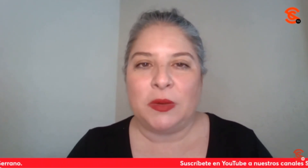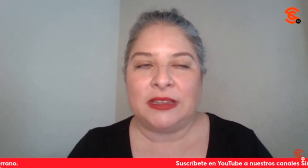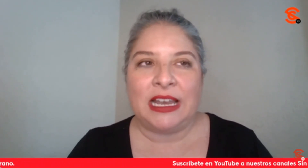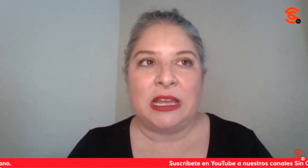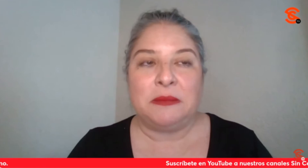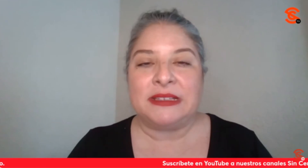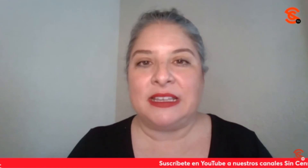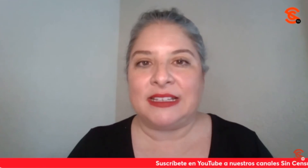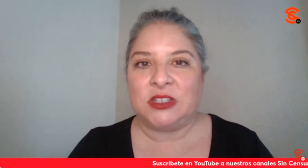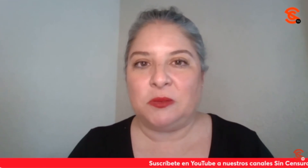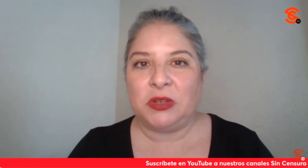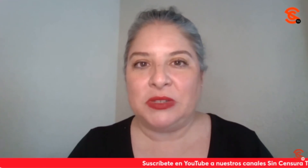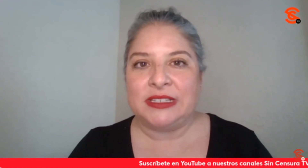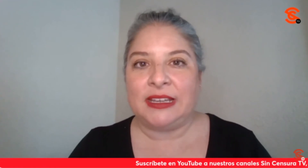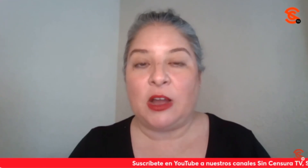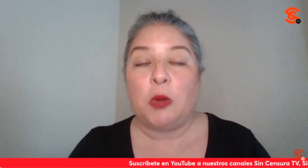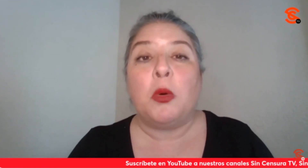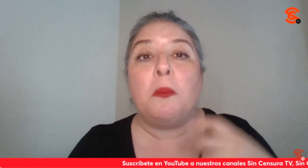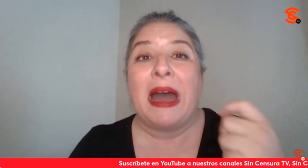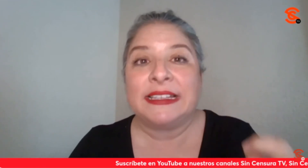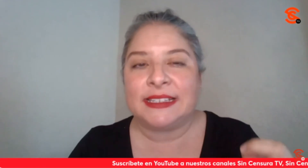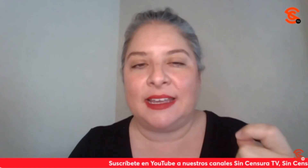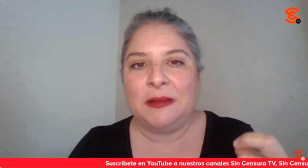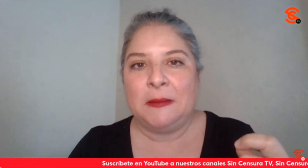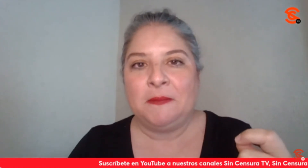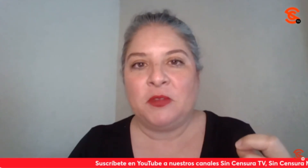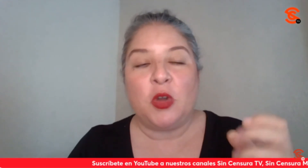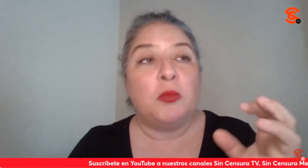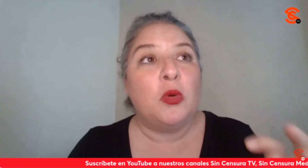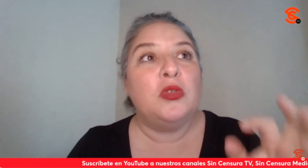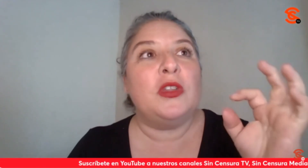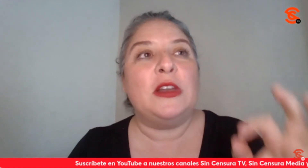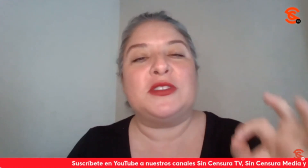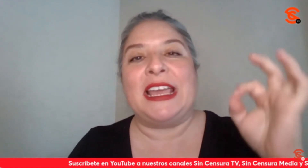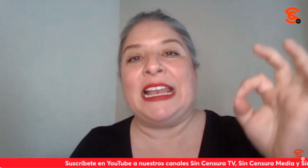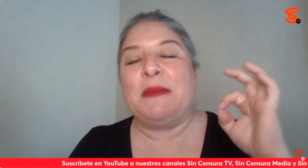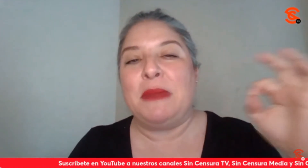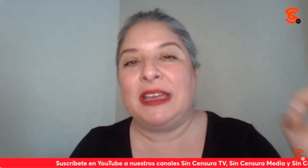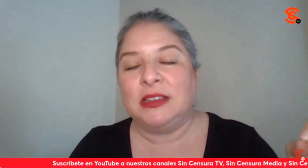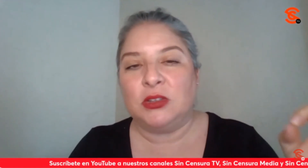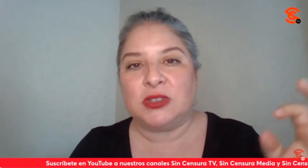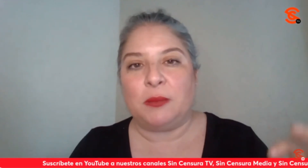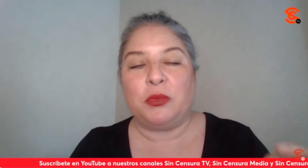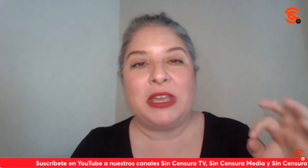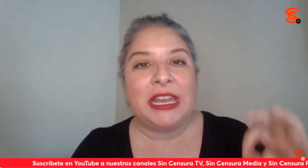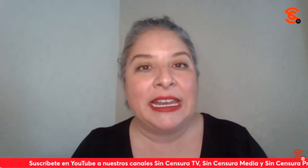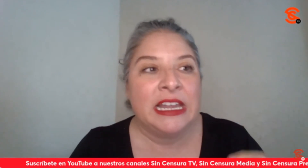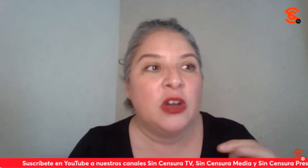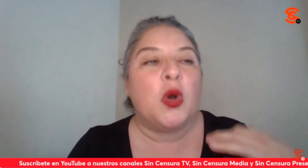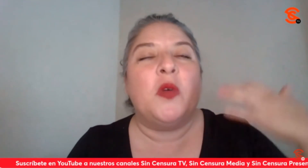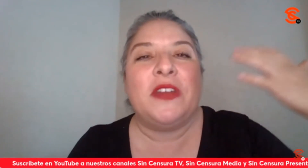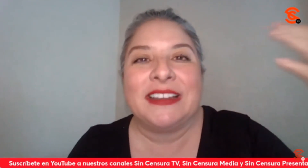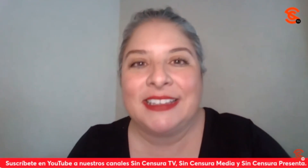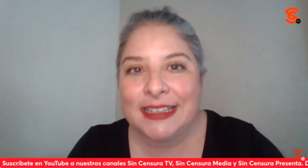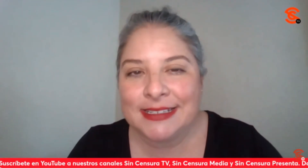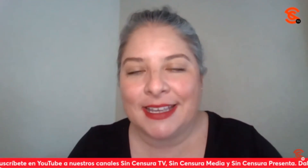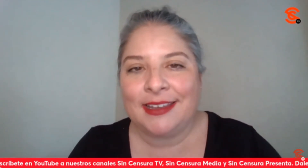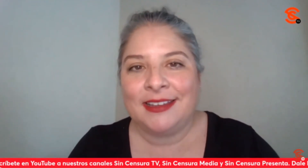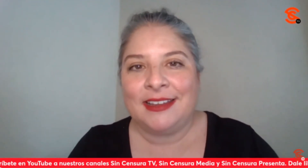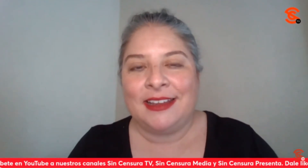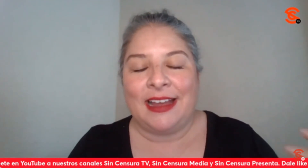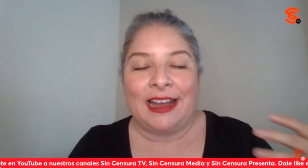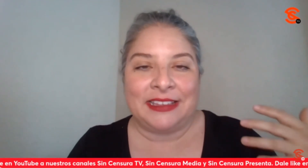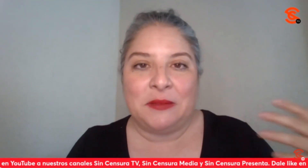en cuenta la investigación periodística como base, como uno de los elementos que pudieran